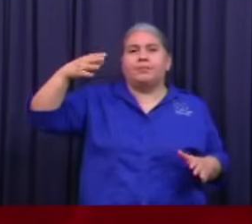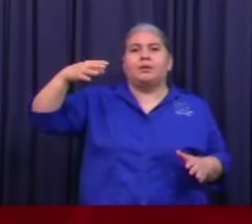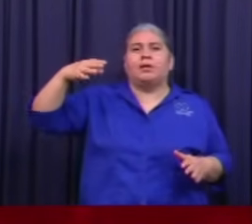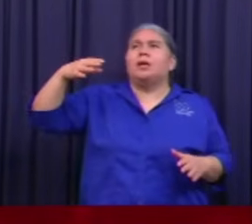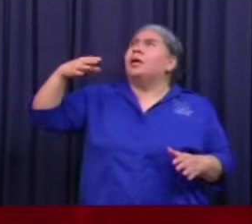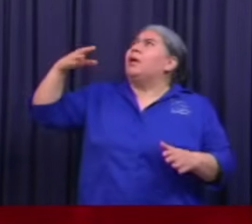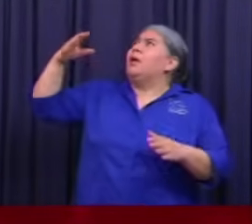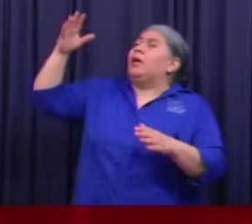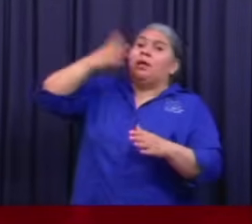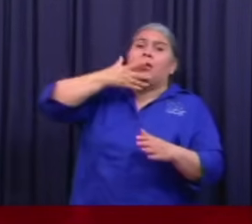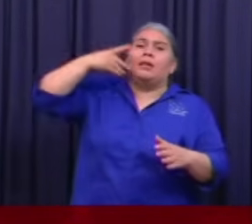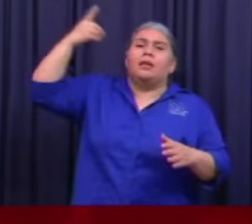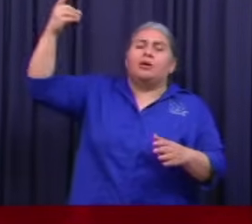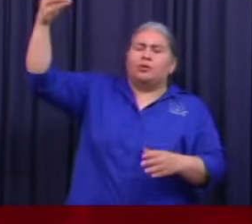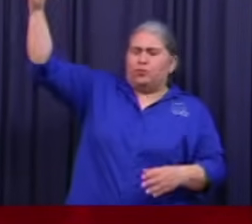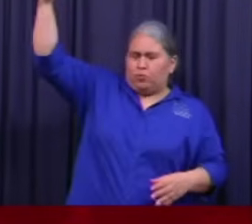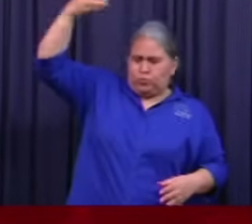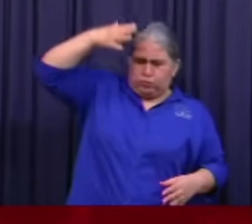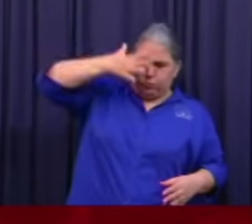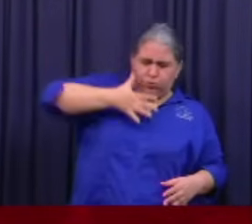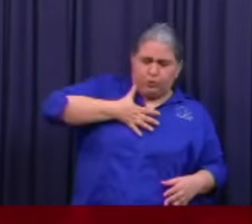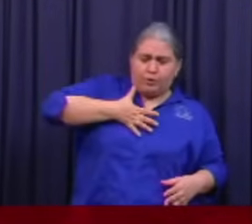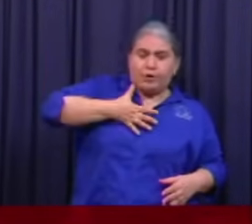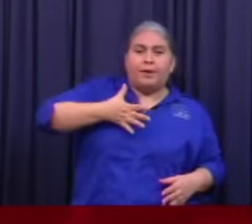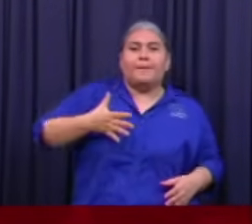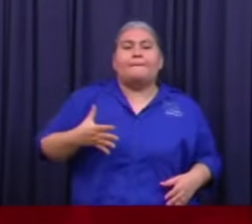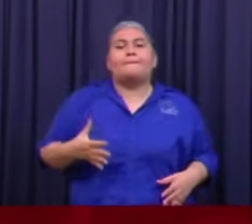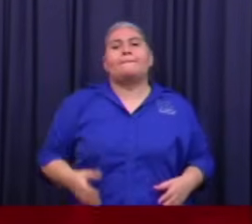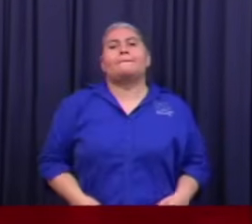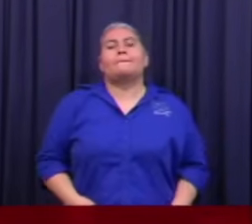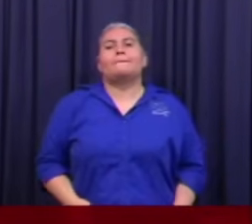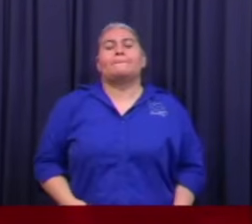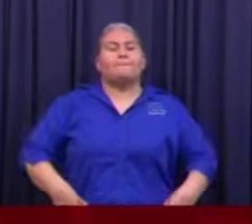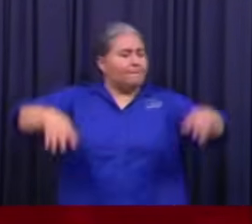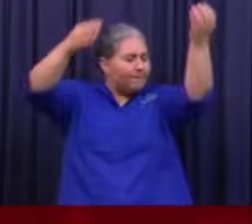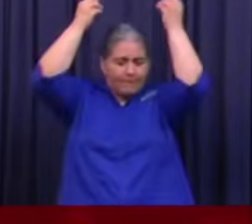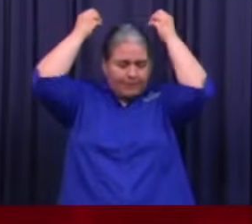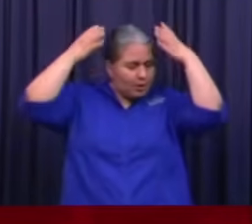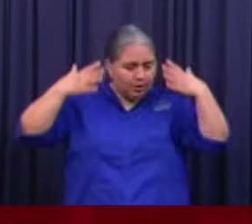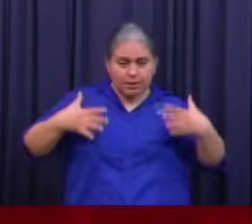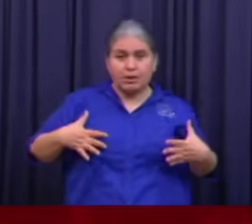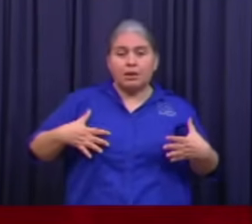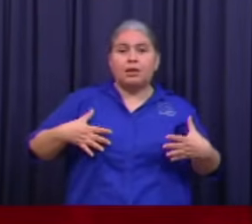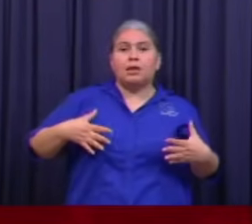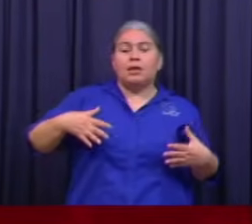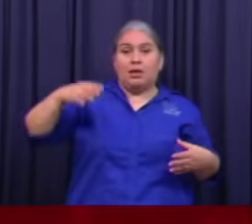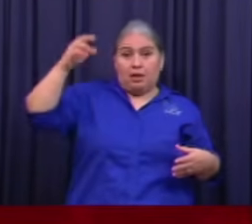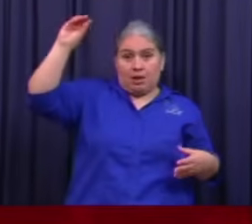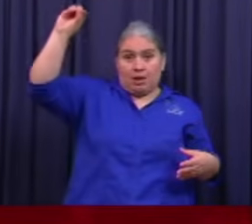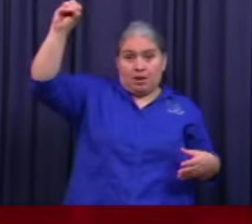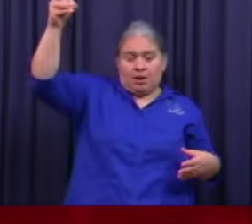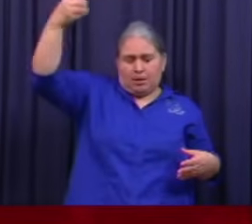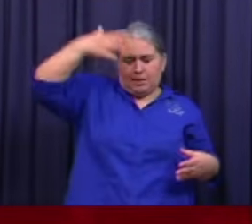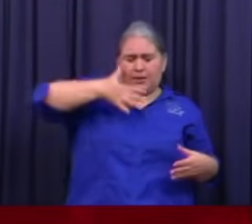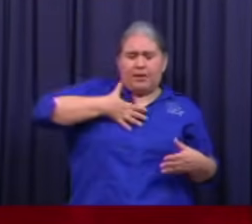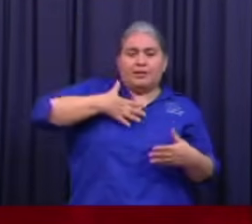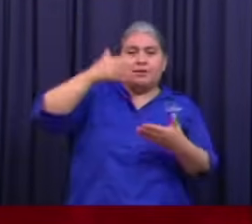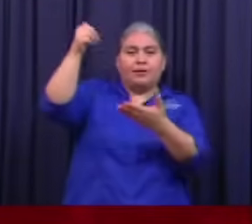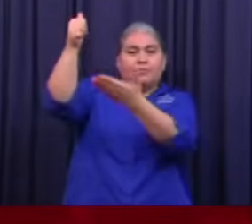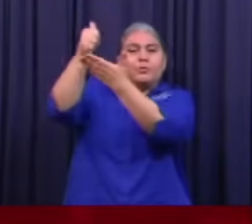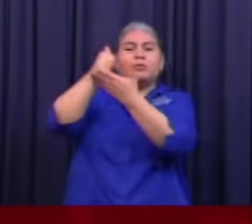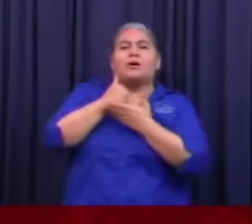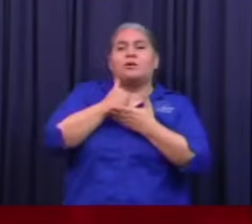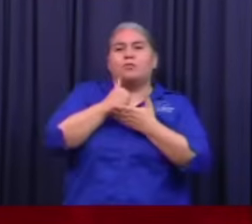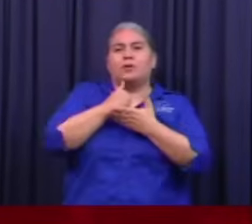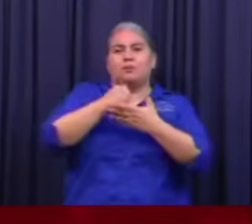la gracia de Dios sobre nosotros que venga la gracia de Dios sobre nosotros y que esa gracia nos ayude para vencer